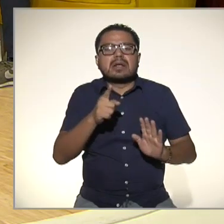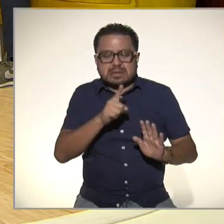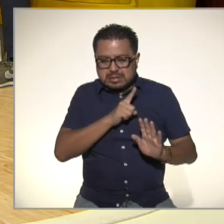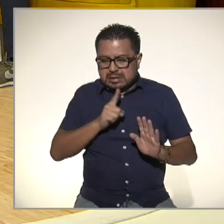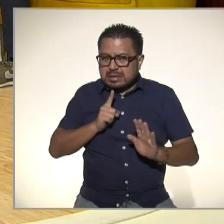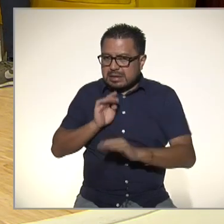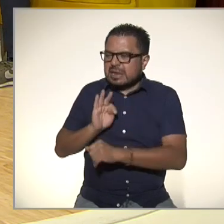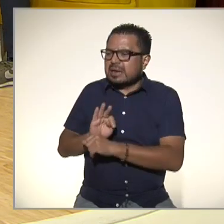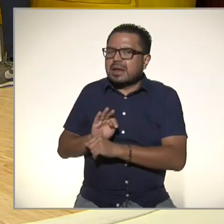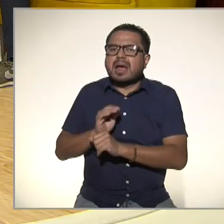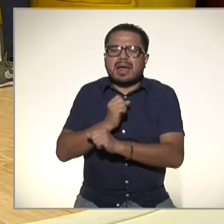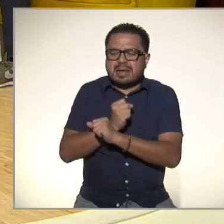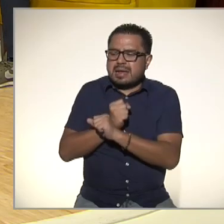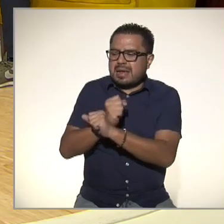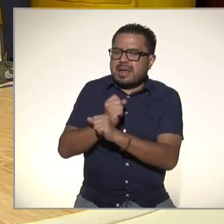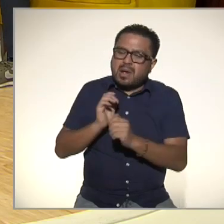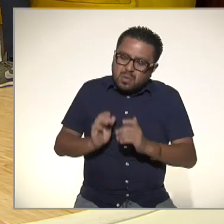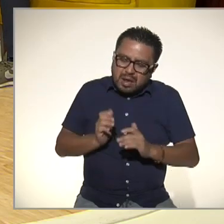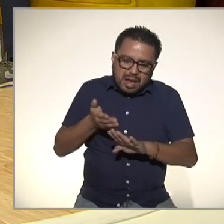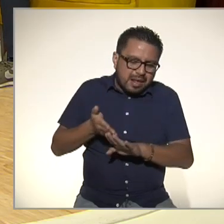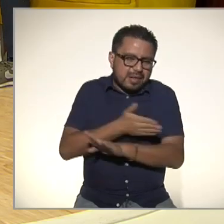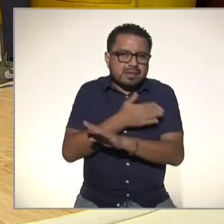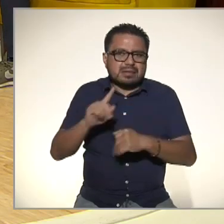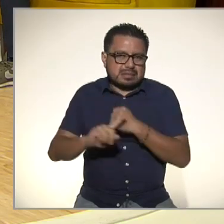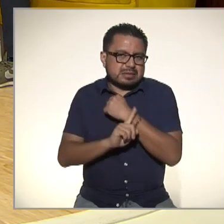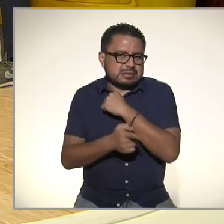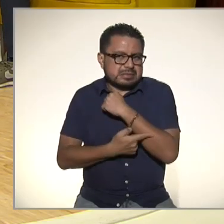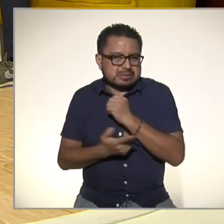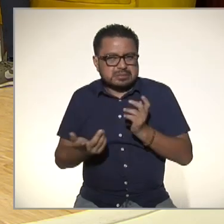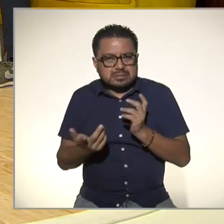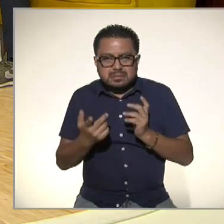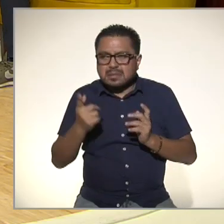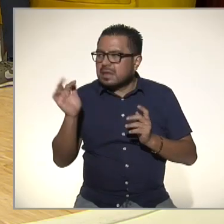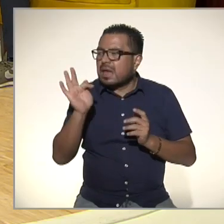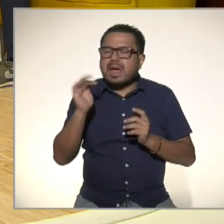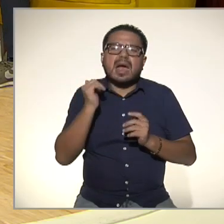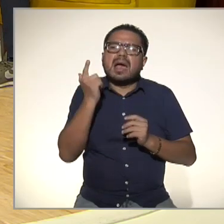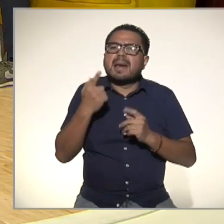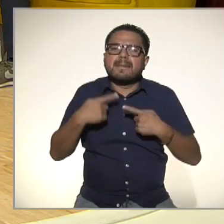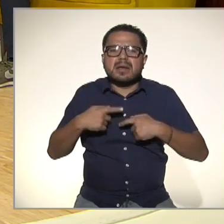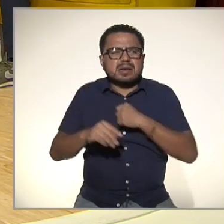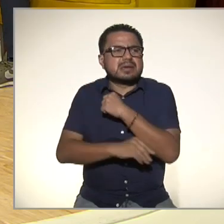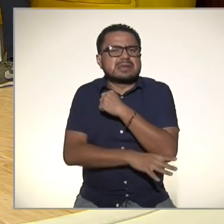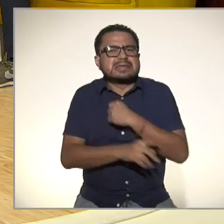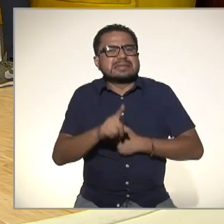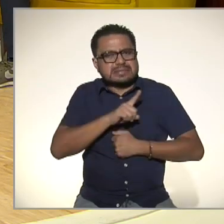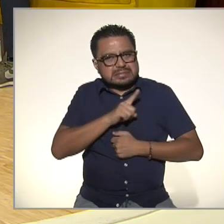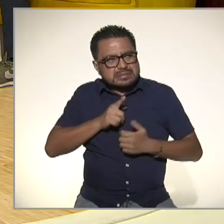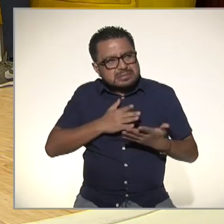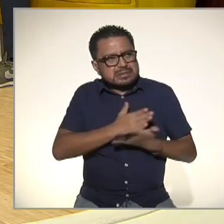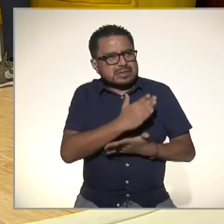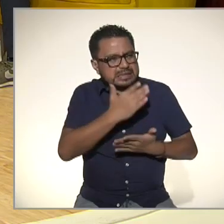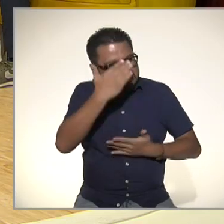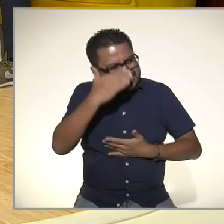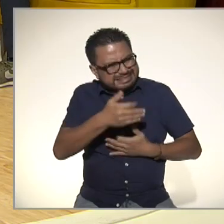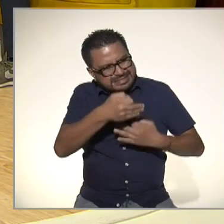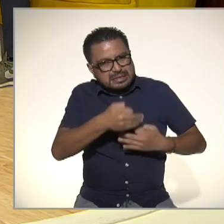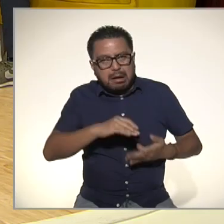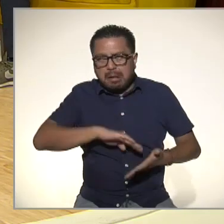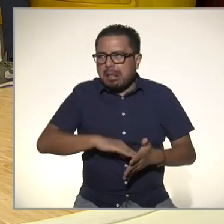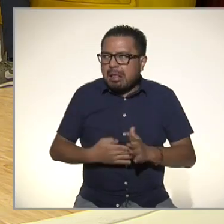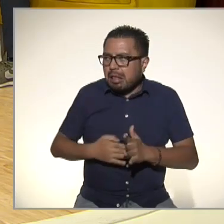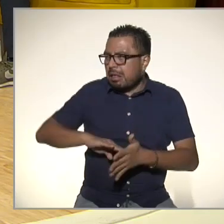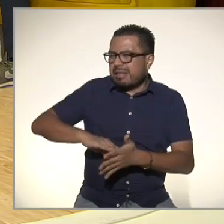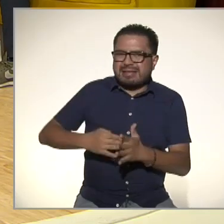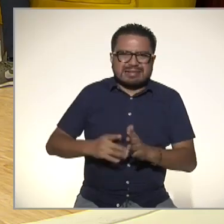prevención de embarazos no deseados. Pero que si alguien va a abortar, lo haga con alguien que sepa y no lo hagan de una manera clandestina y pongan